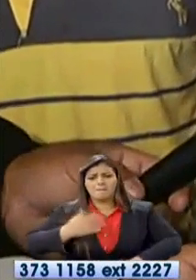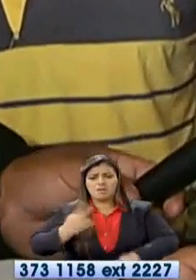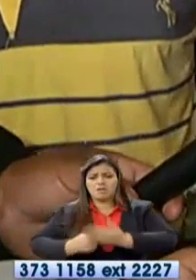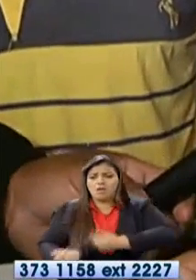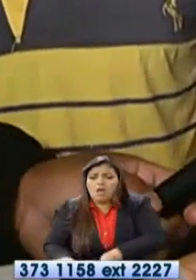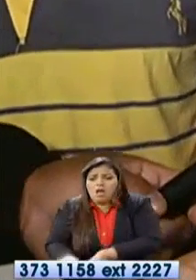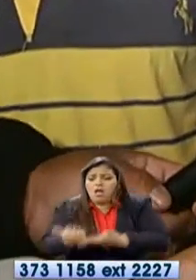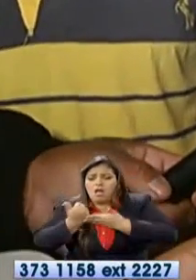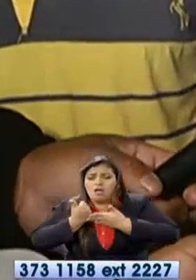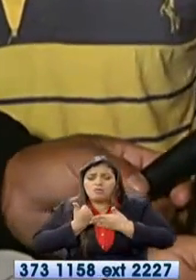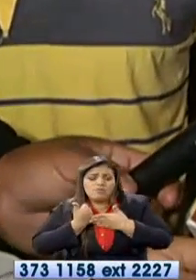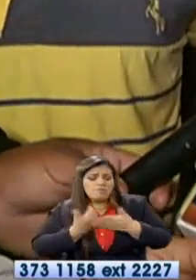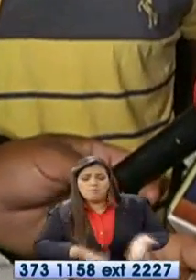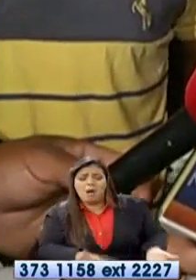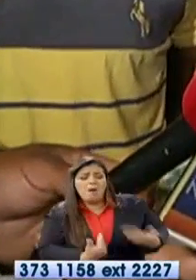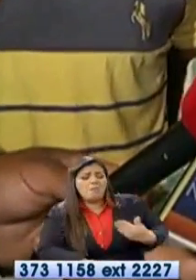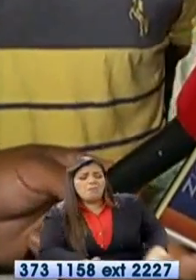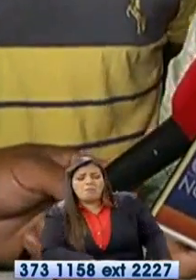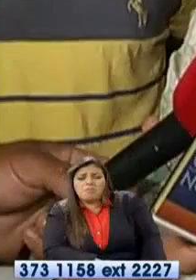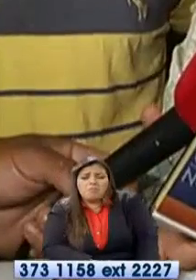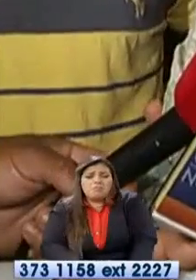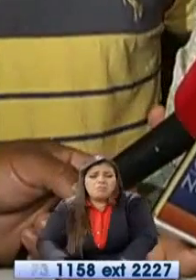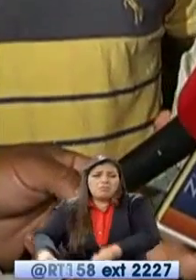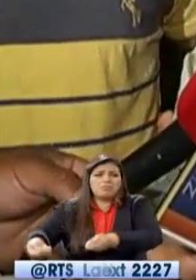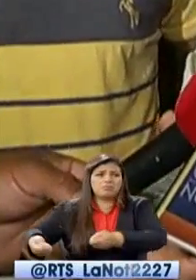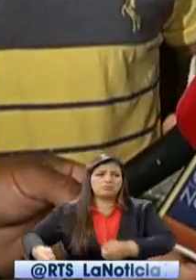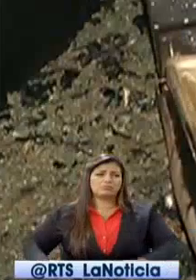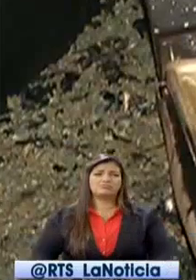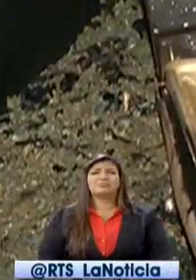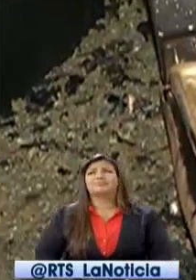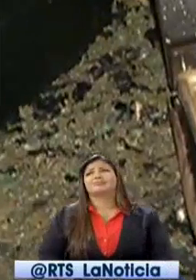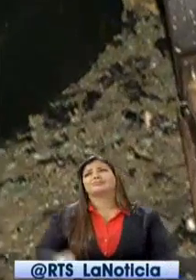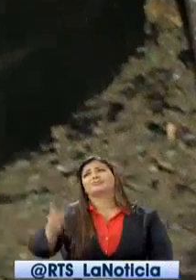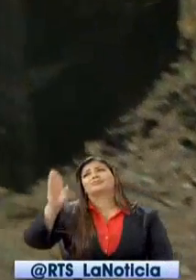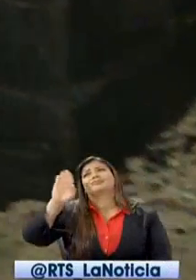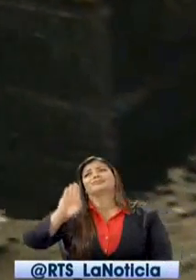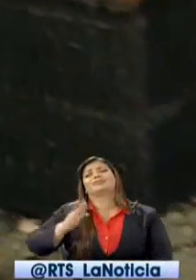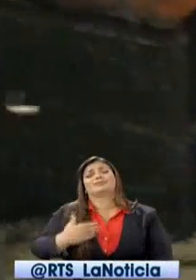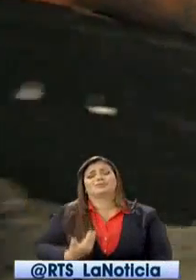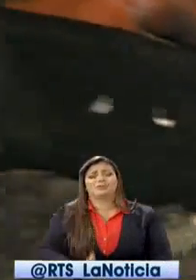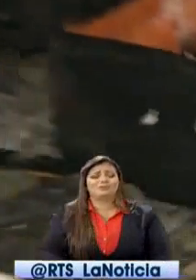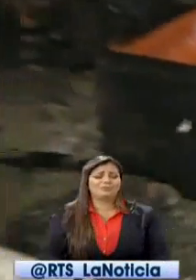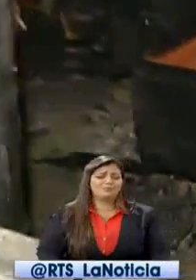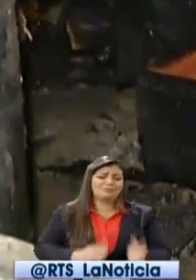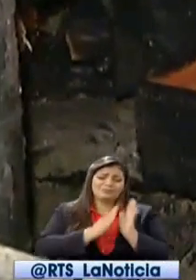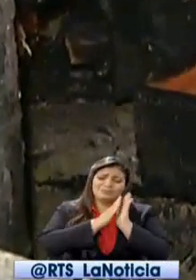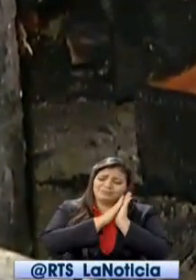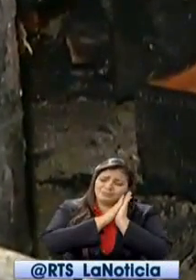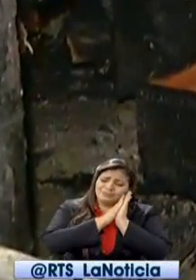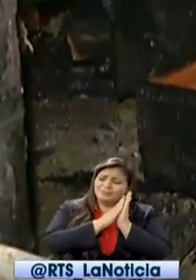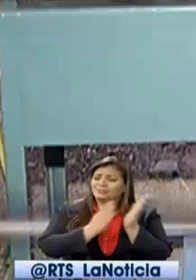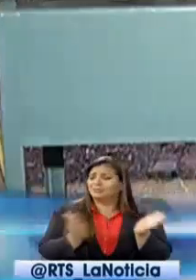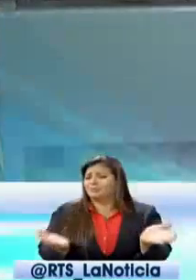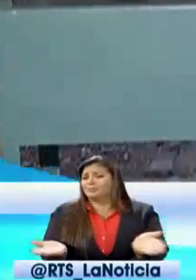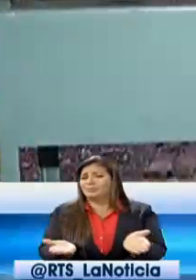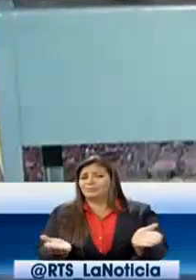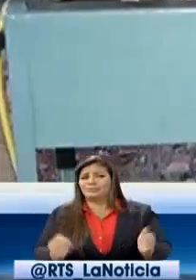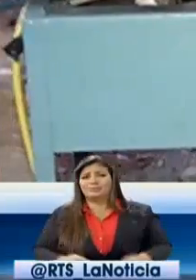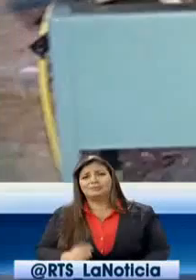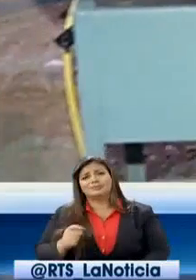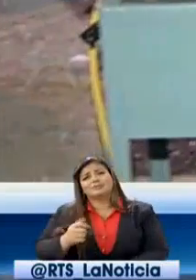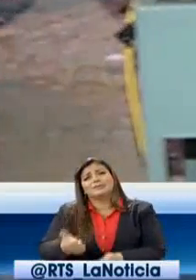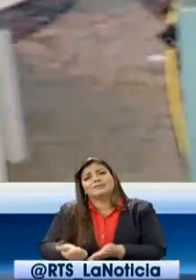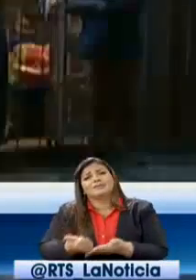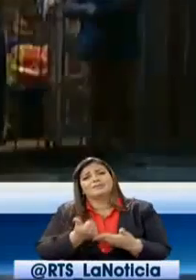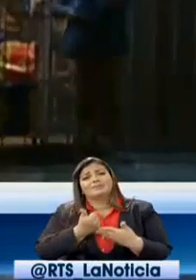rápido. O sea, como si ahí mi mamá también, hermano. Mira, Señor bendito Dios, esta noche, ¿a dónde pongo mi...? Ahora ayuda. Ayuda,